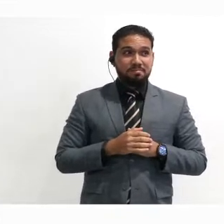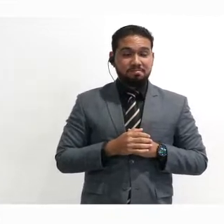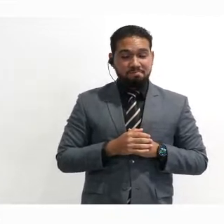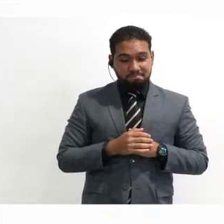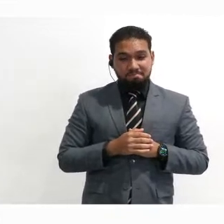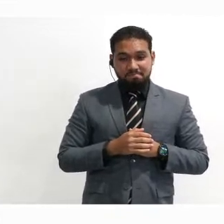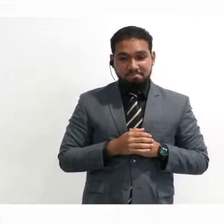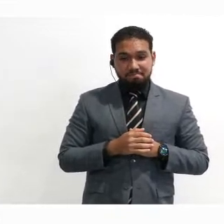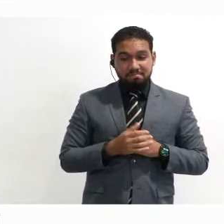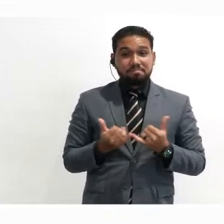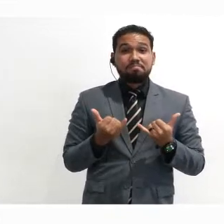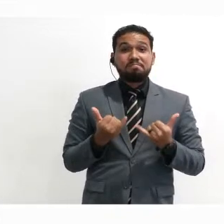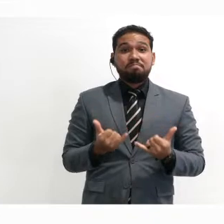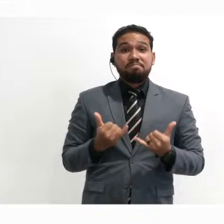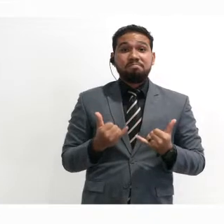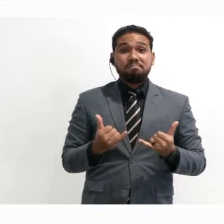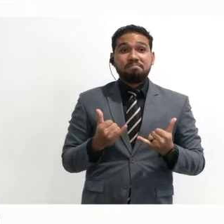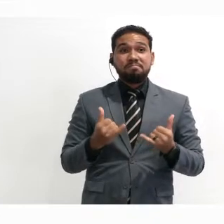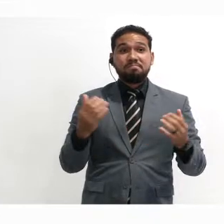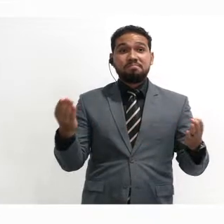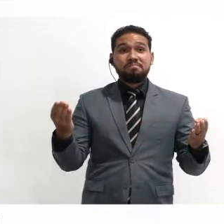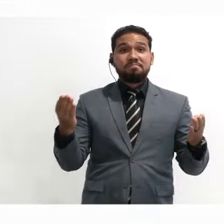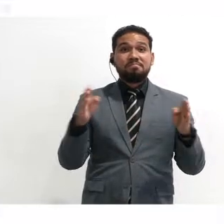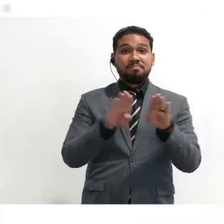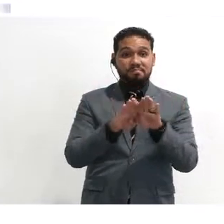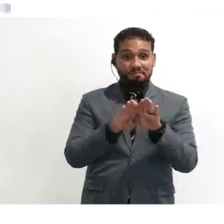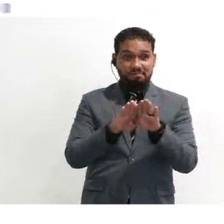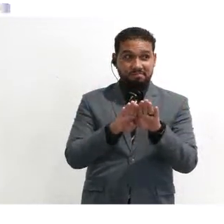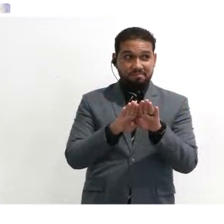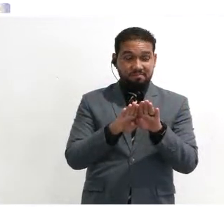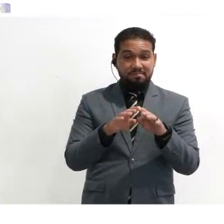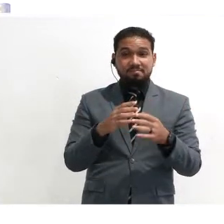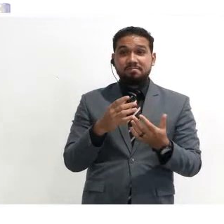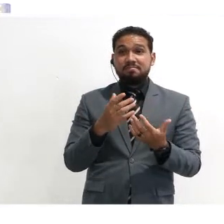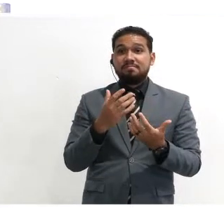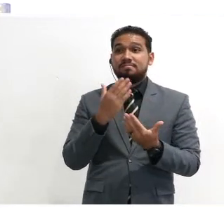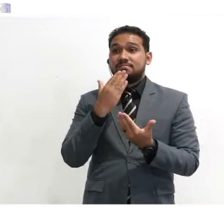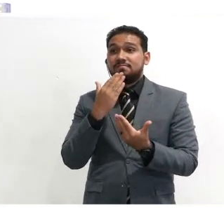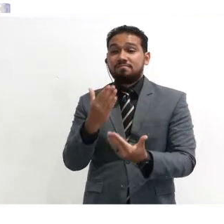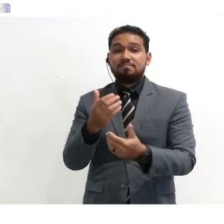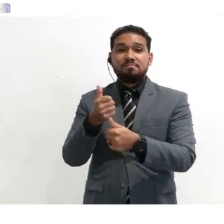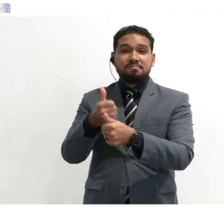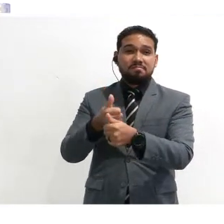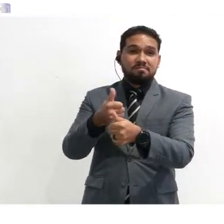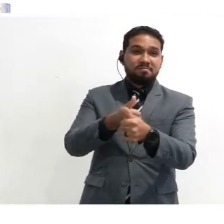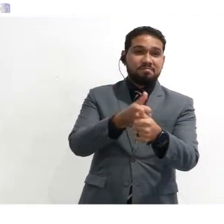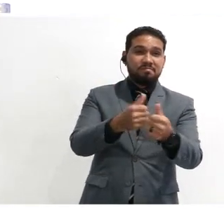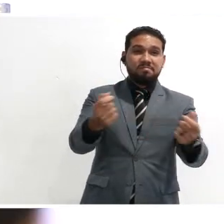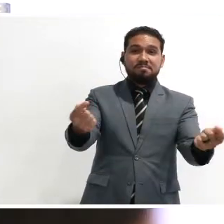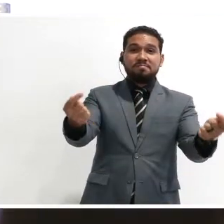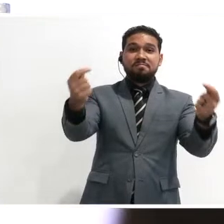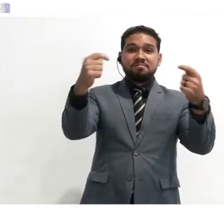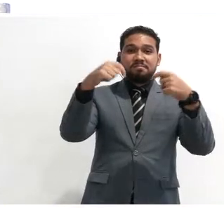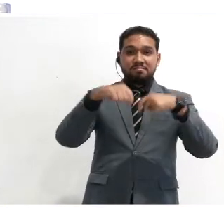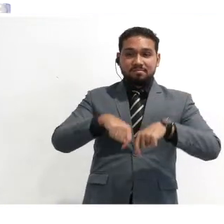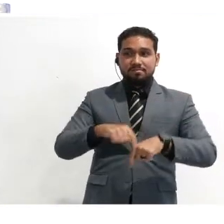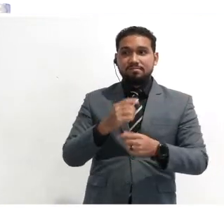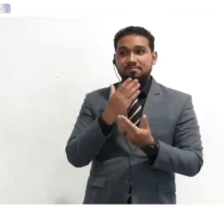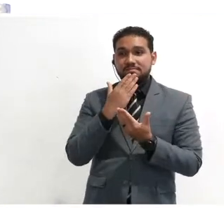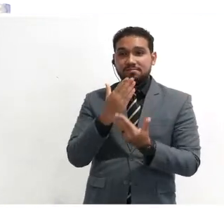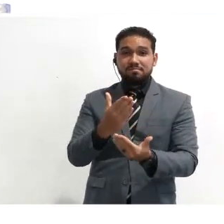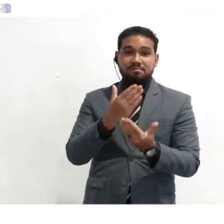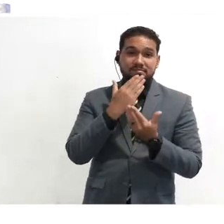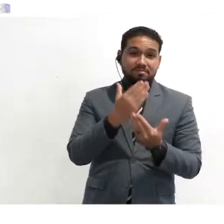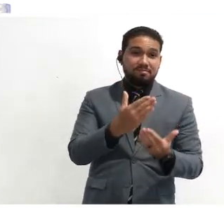este programa de formación entonces agradeciéndole a cada uno de ustedes por su presencia en este